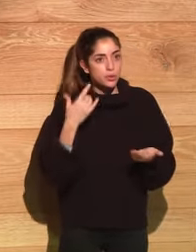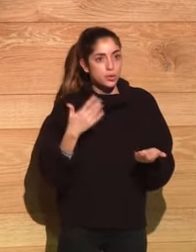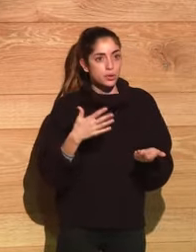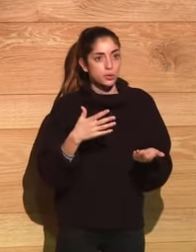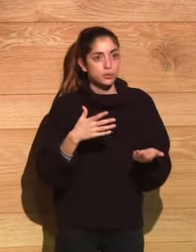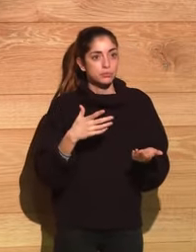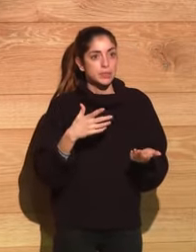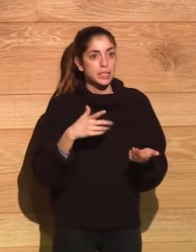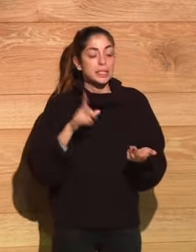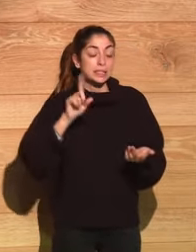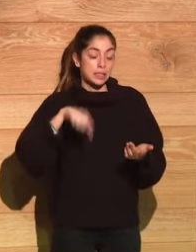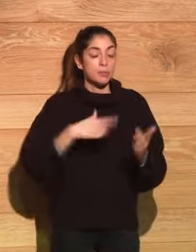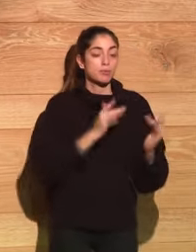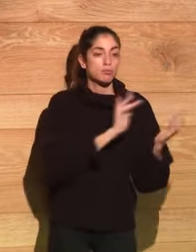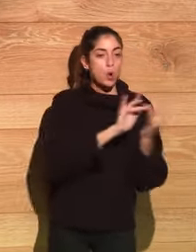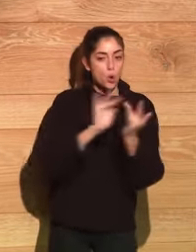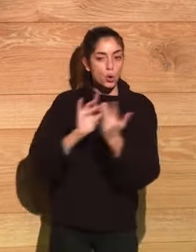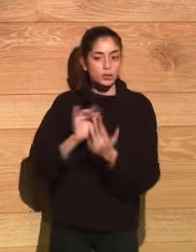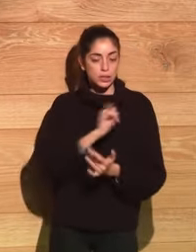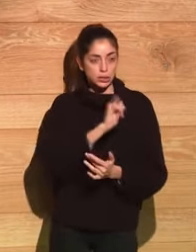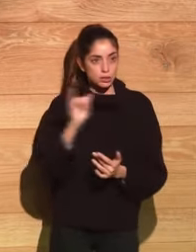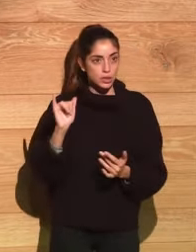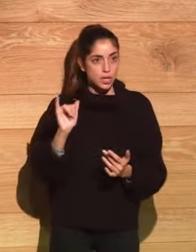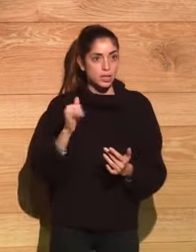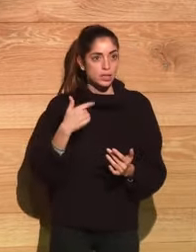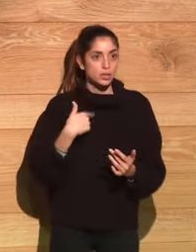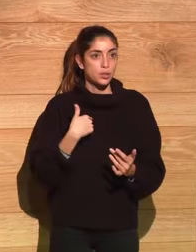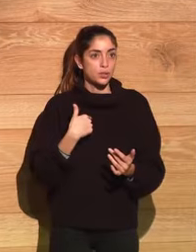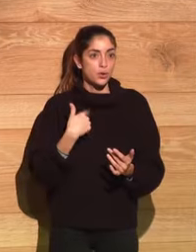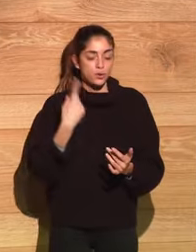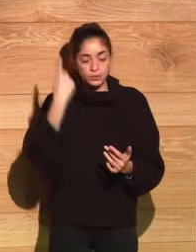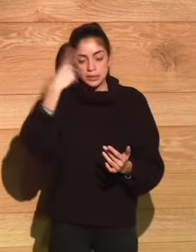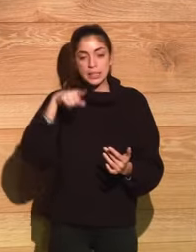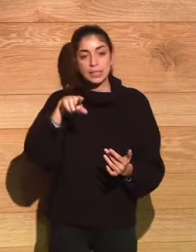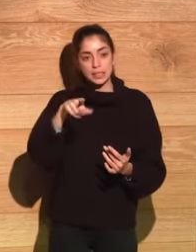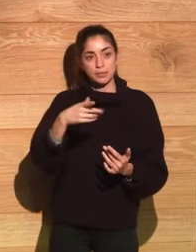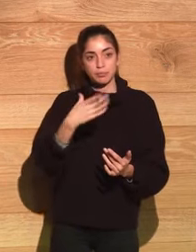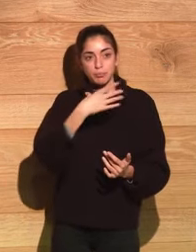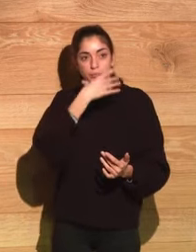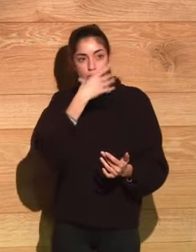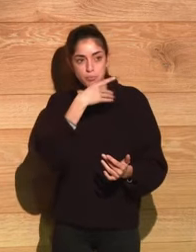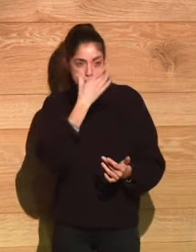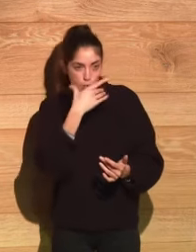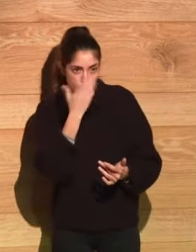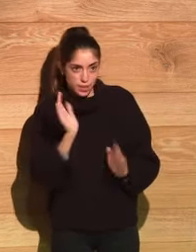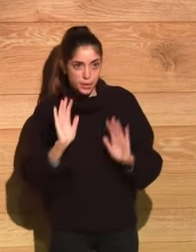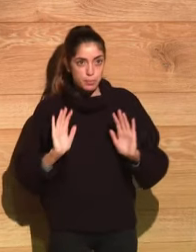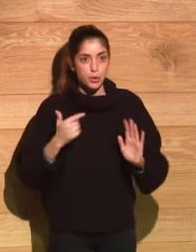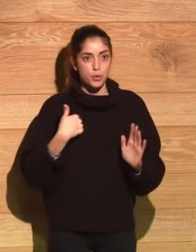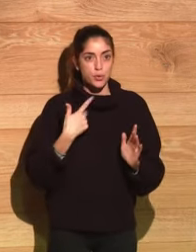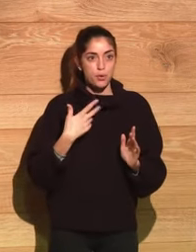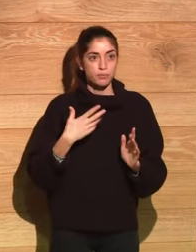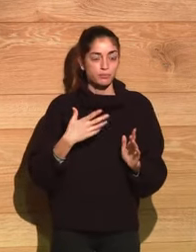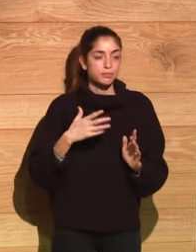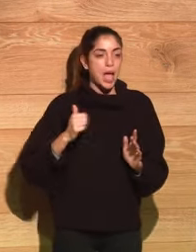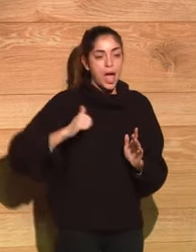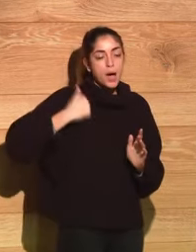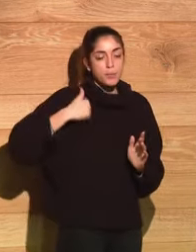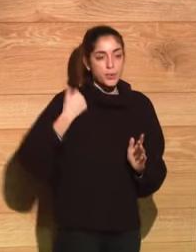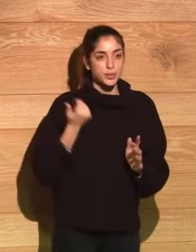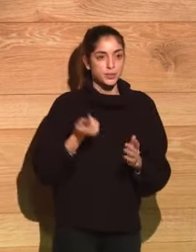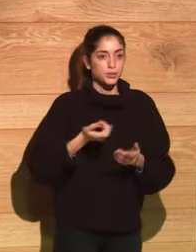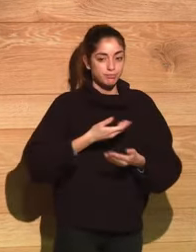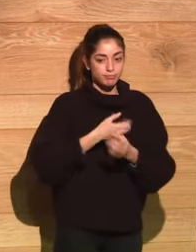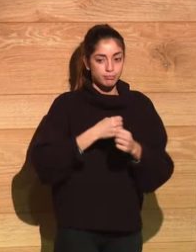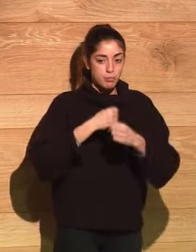he empezado una serie de contactos. Aprovecho, como sé que te avergüenza, para agradecértelo en público. una serie de contactos